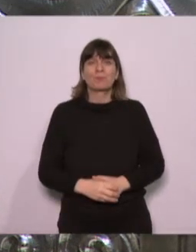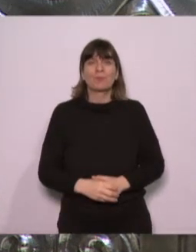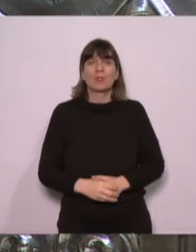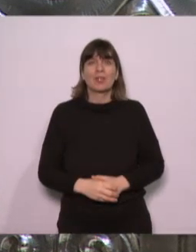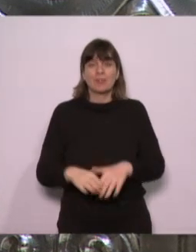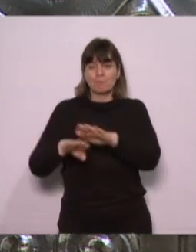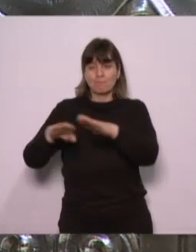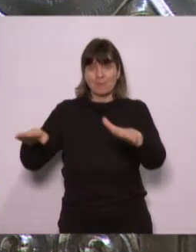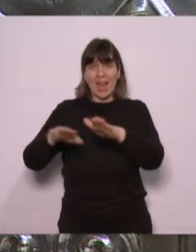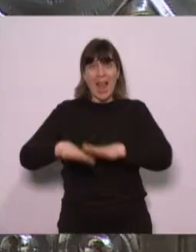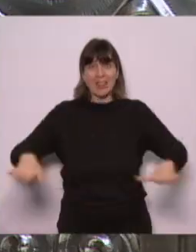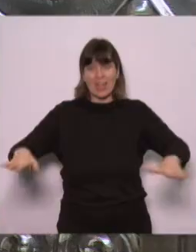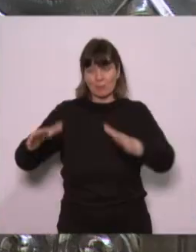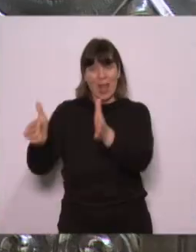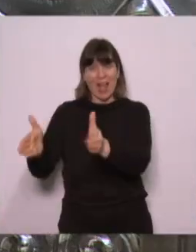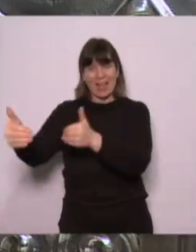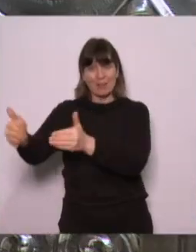en el cofre al pie del altar.